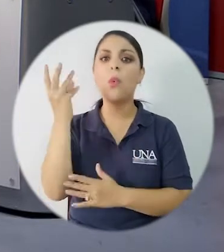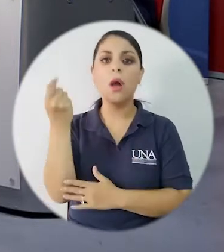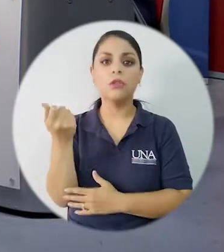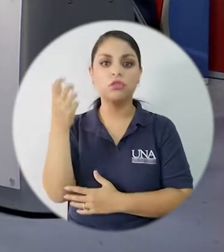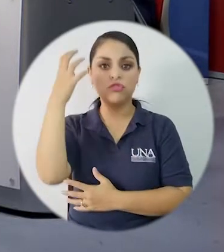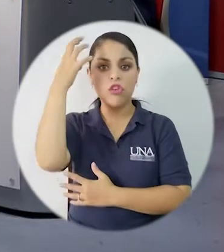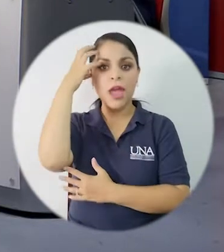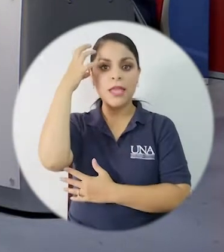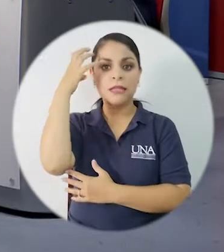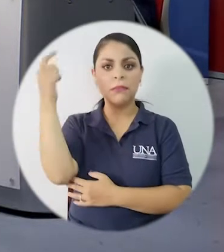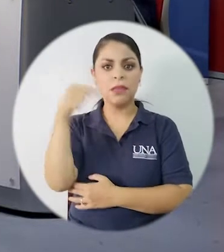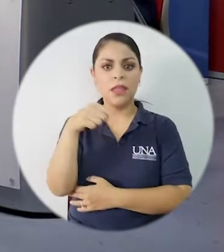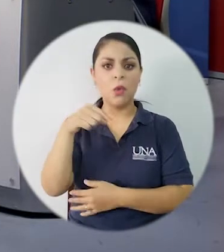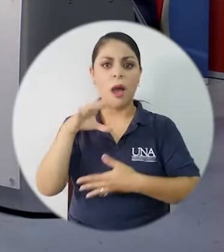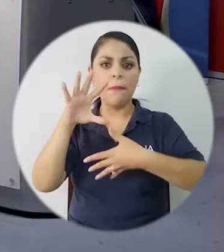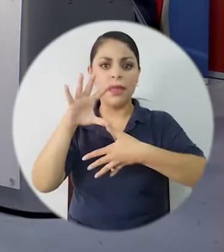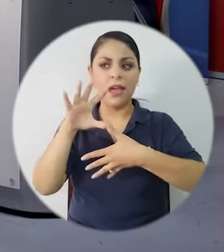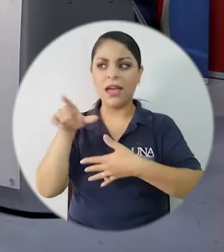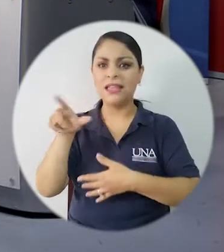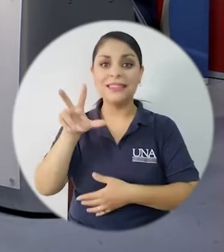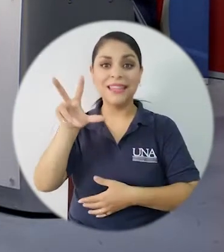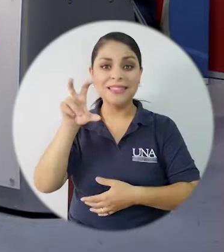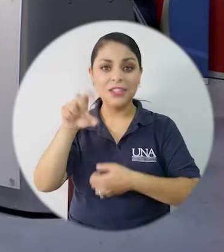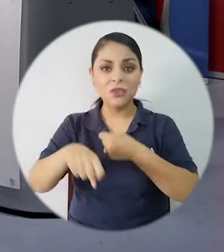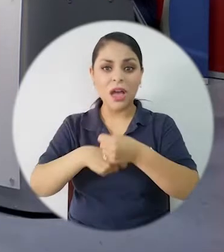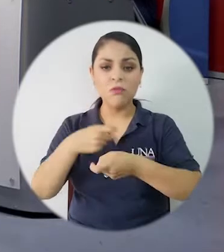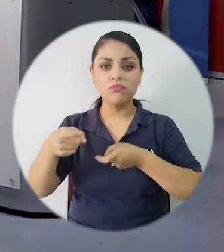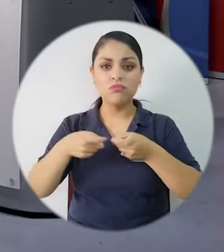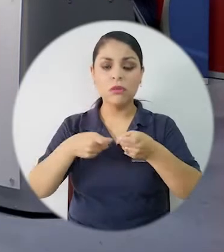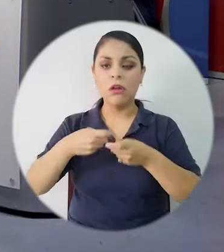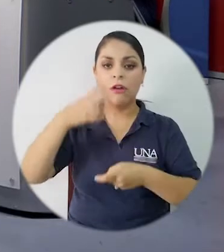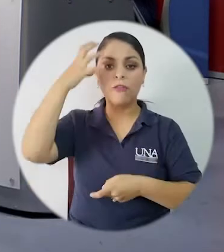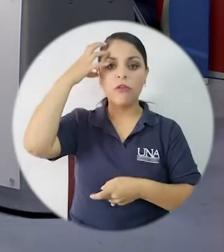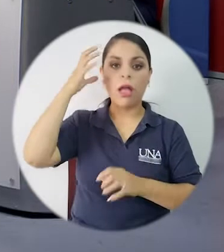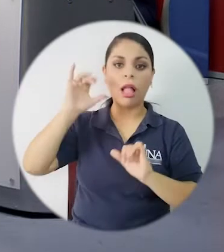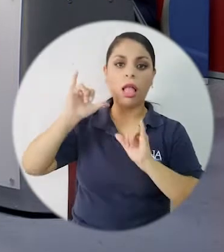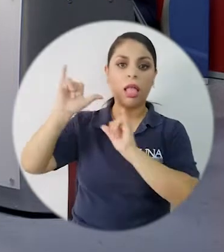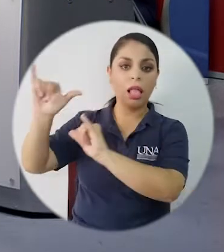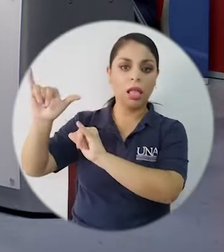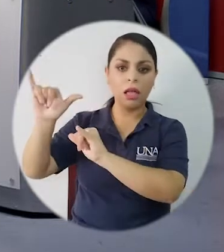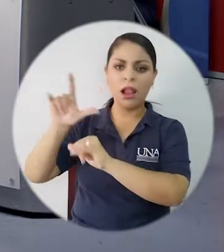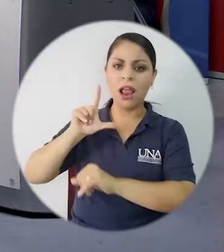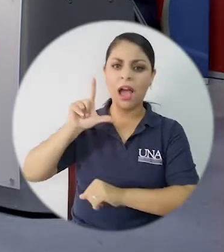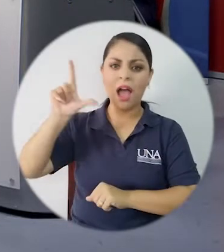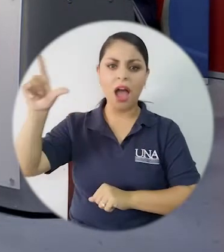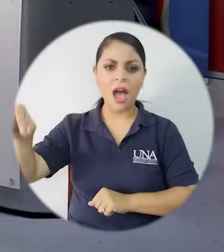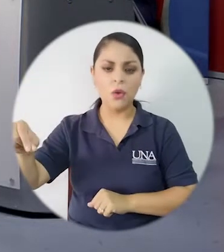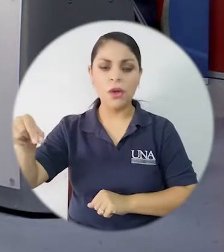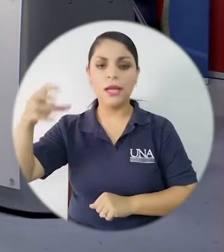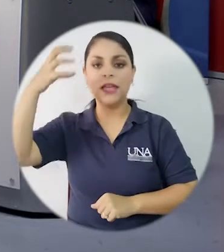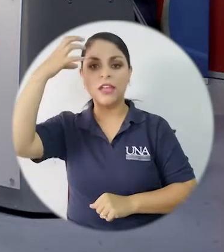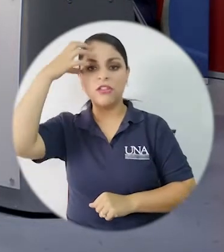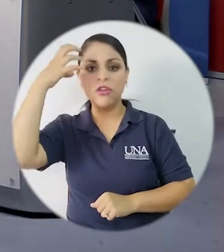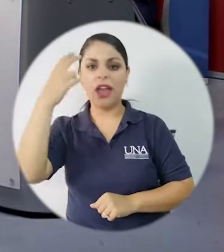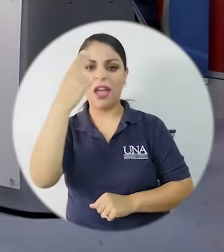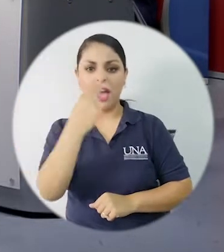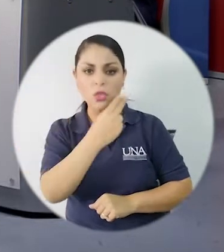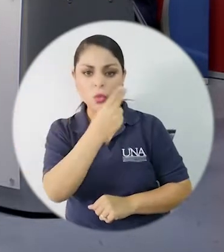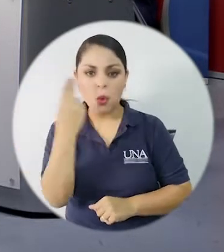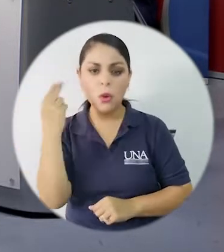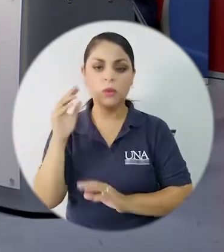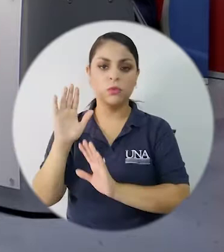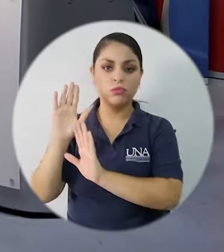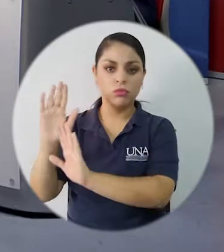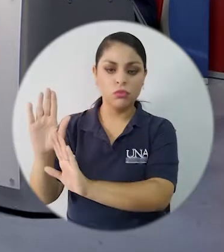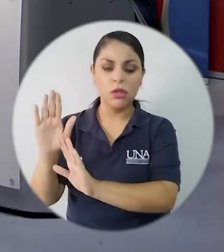América durante casi 300 años de dominio? Ninguno. El rey está muy largo. Y el rey es muy católico